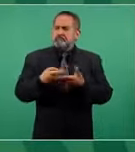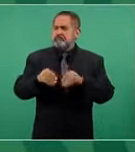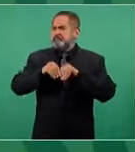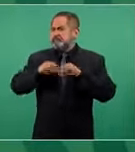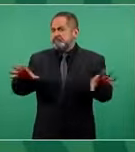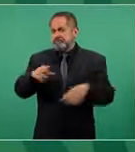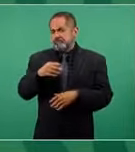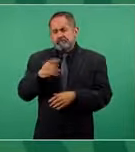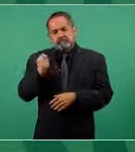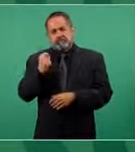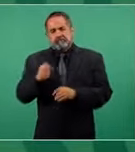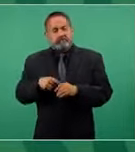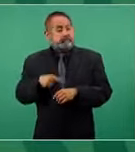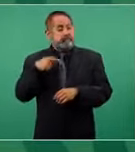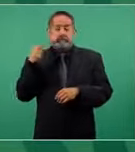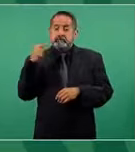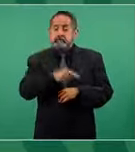donde cobraba